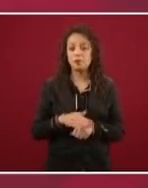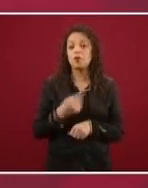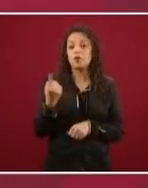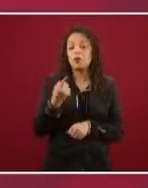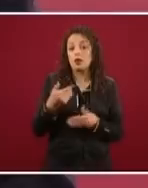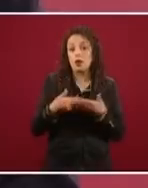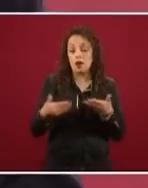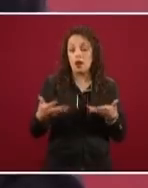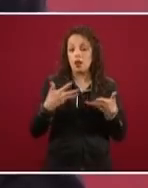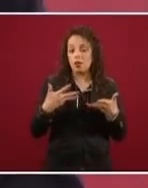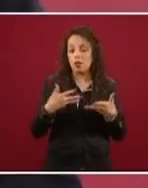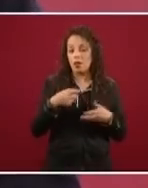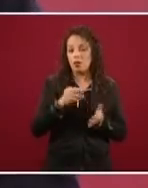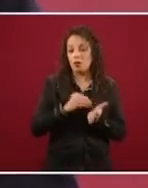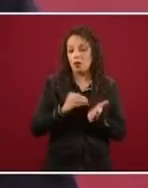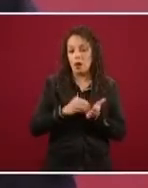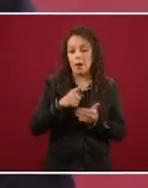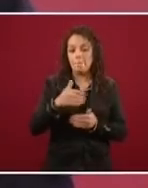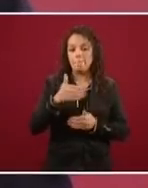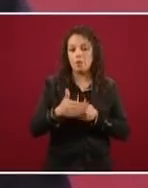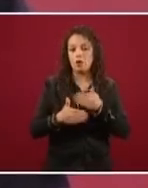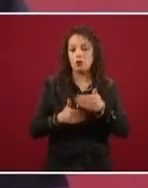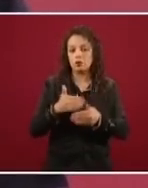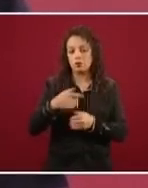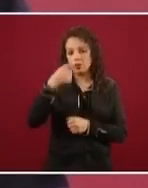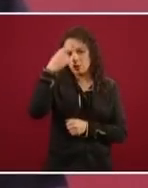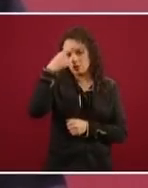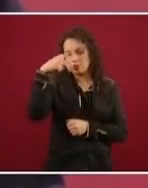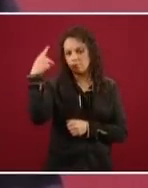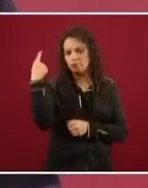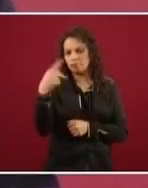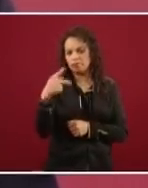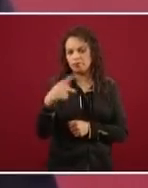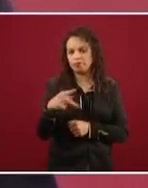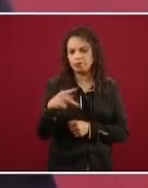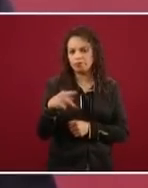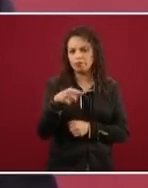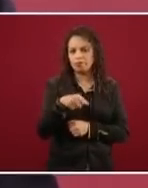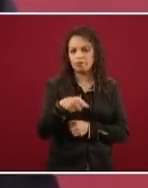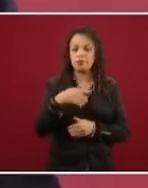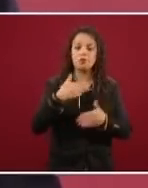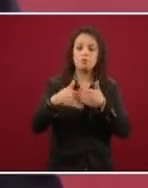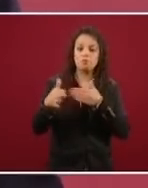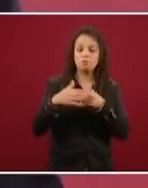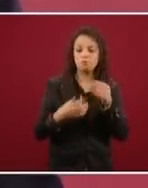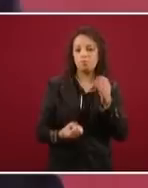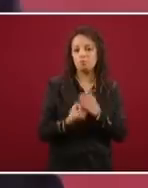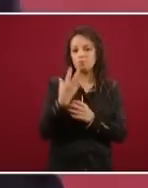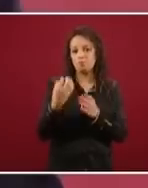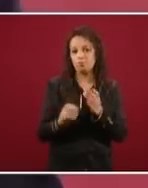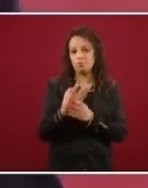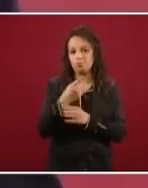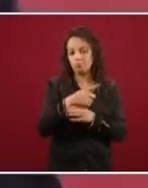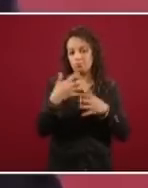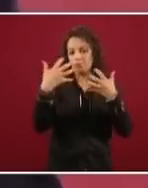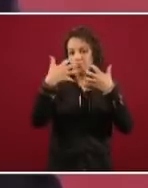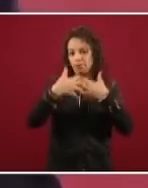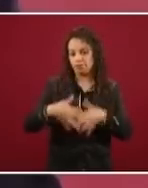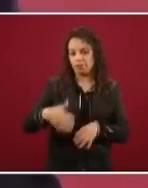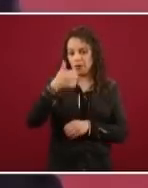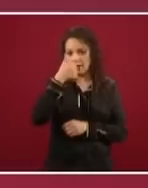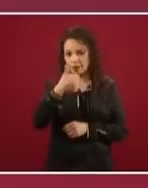en proceso las acciones de modernización de las seis refinerías